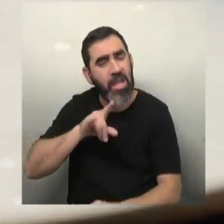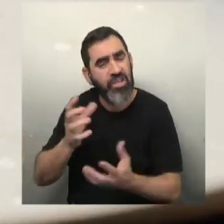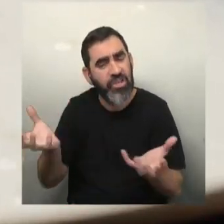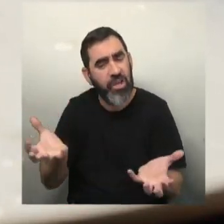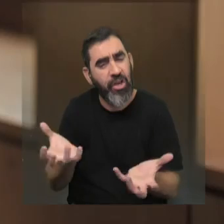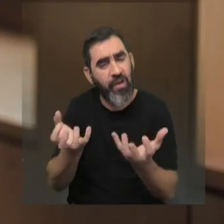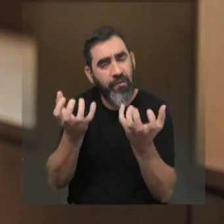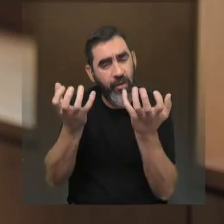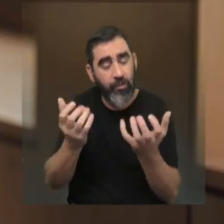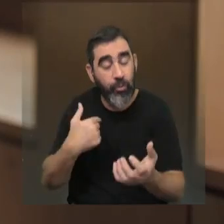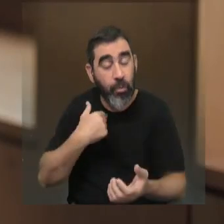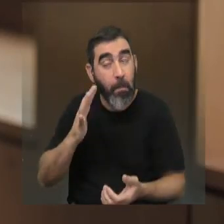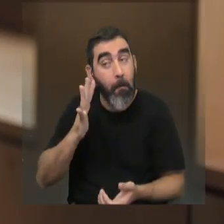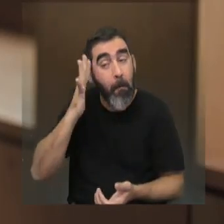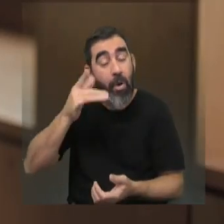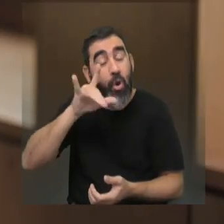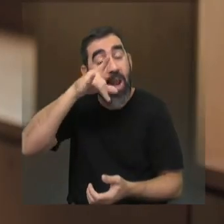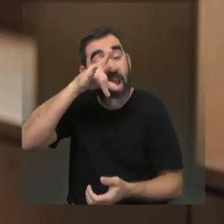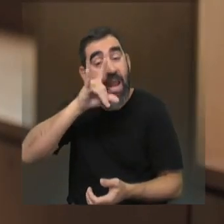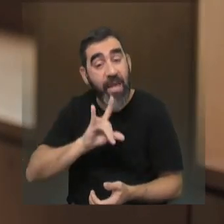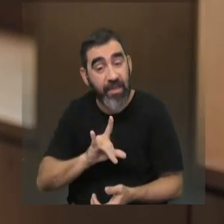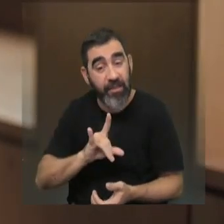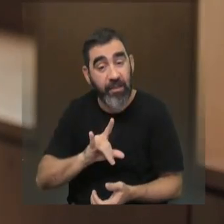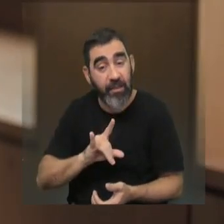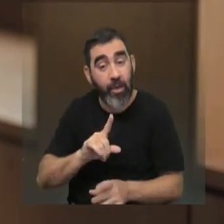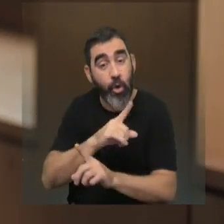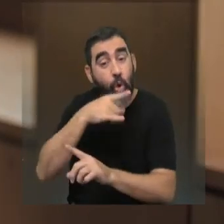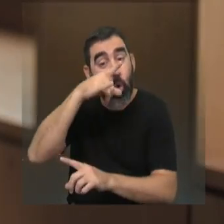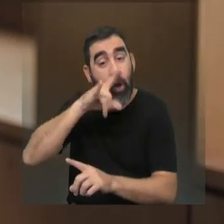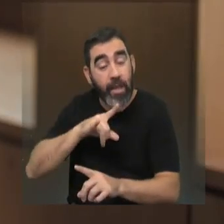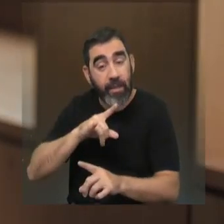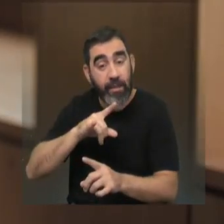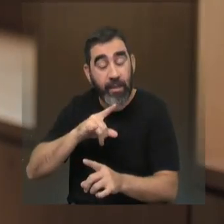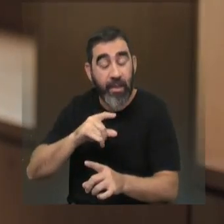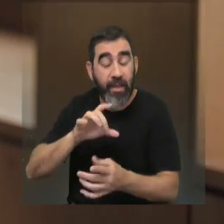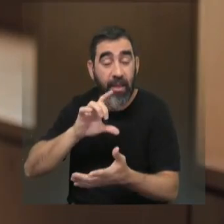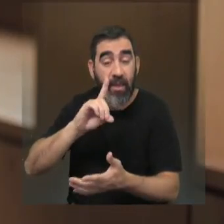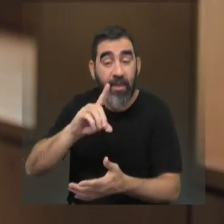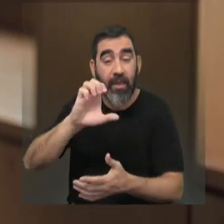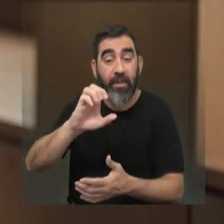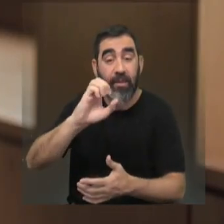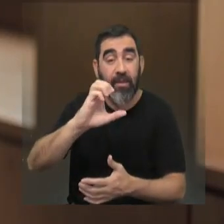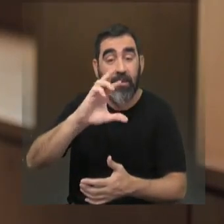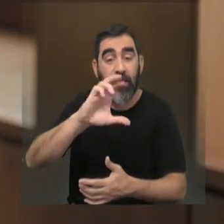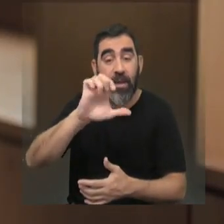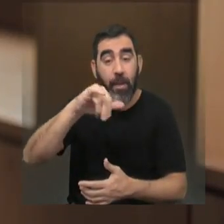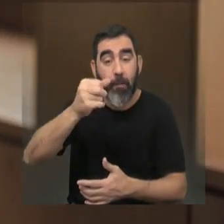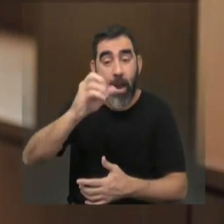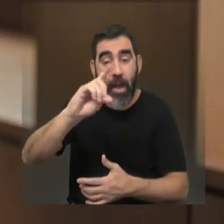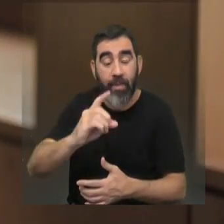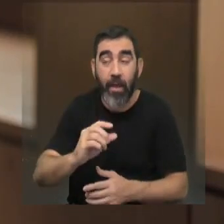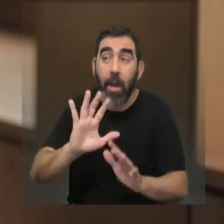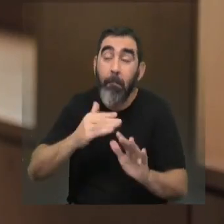hirviendo. Supongo que la leche, especialmente si no es leche descremada, contiene elementos grasos que pueden